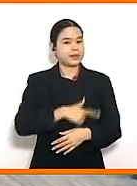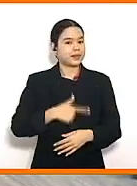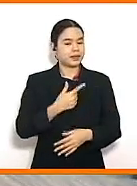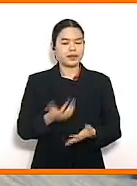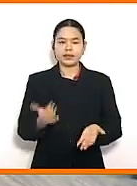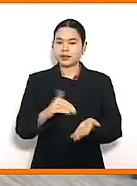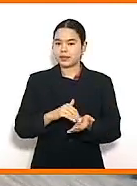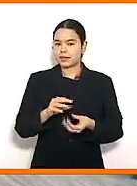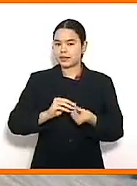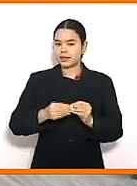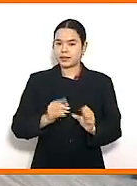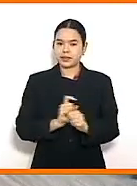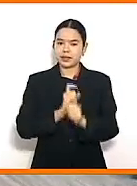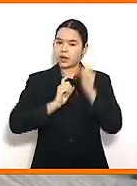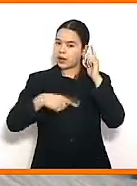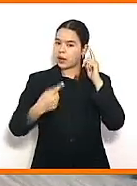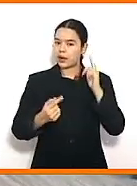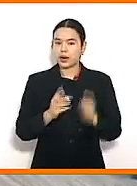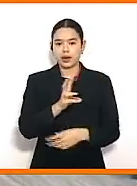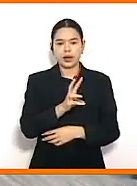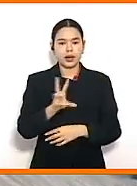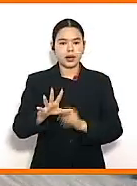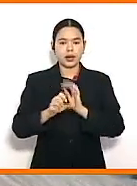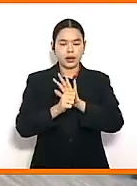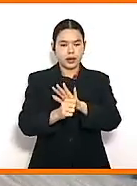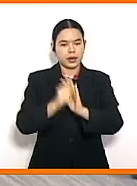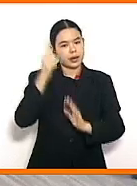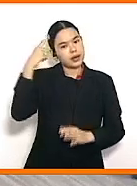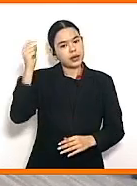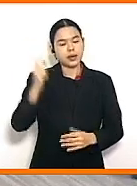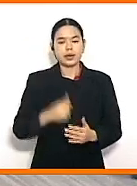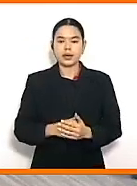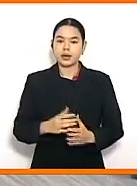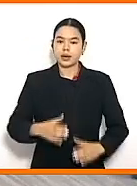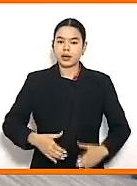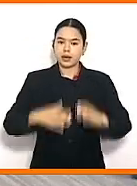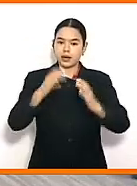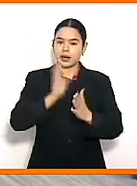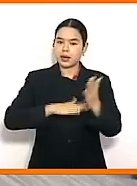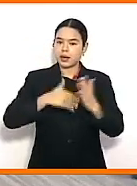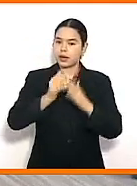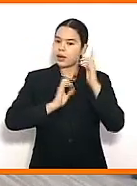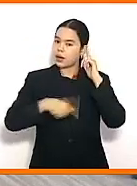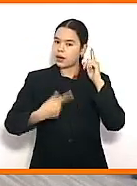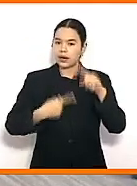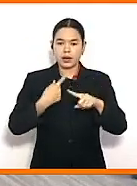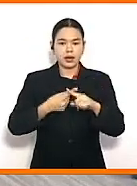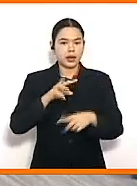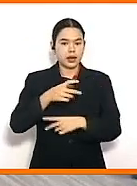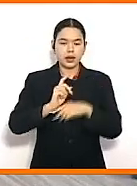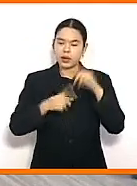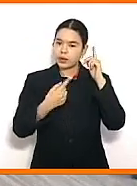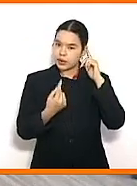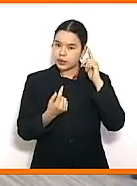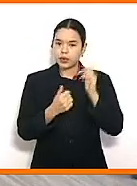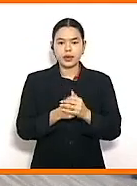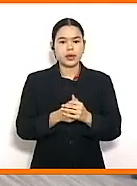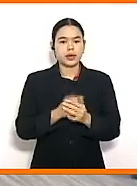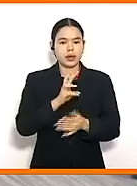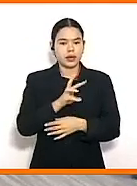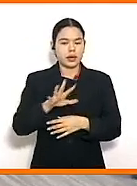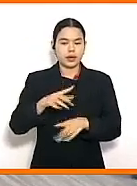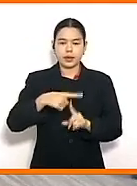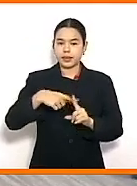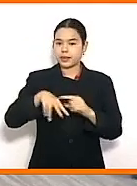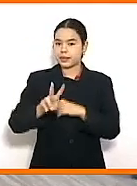repito tus números ganadores para Diaria 65, con su símbolo de sueños pintura, para Multi-X 2X y para más 1, 65